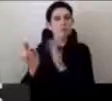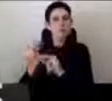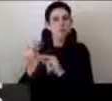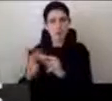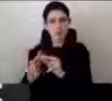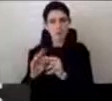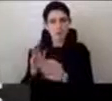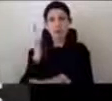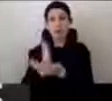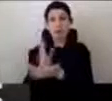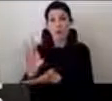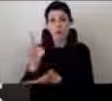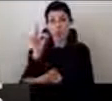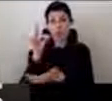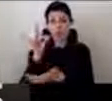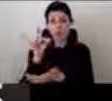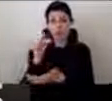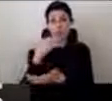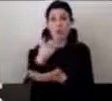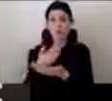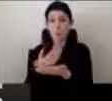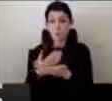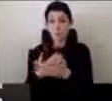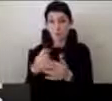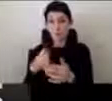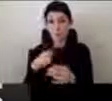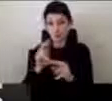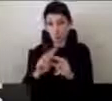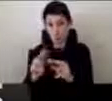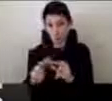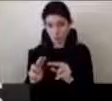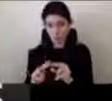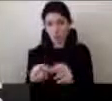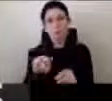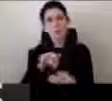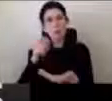decidir al momento de ejecutar una acción y evaluar al